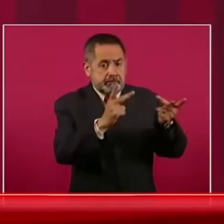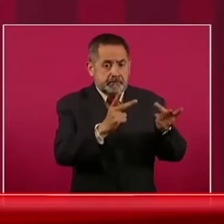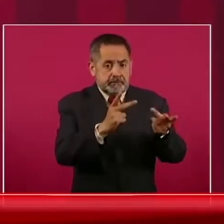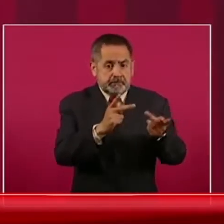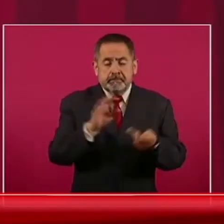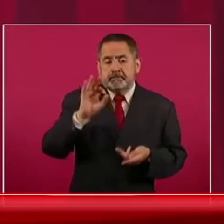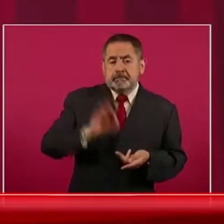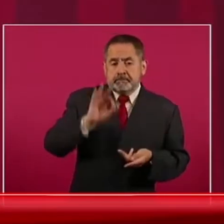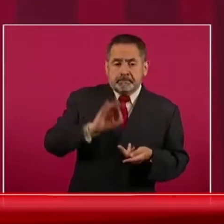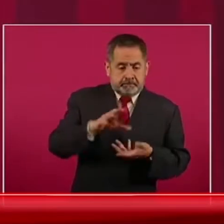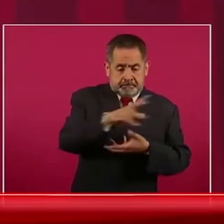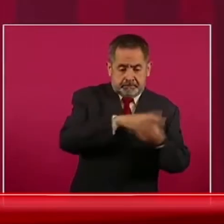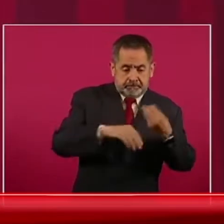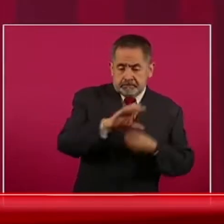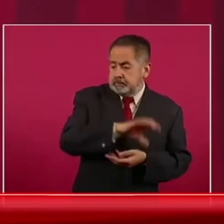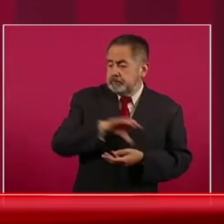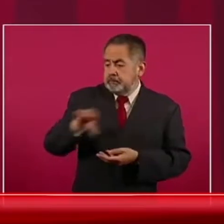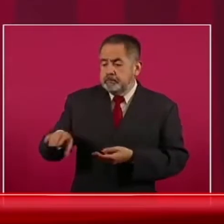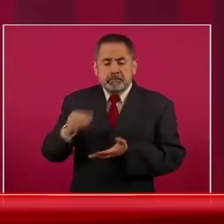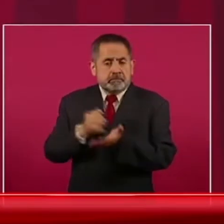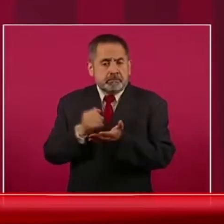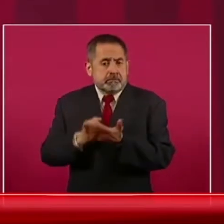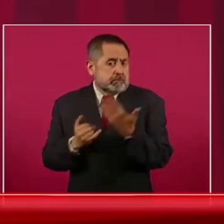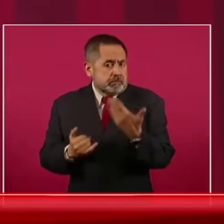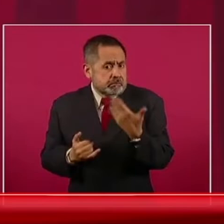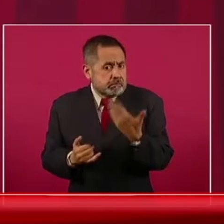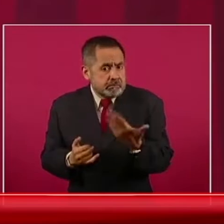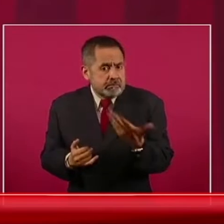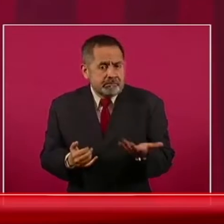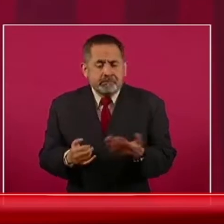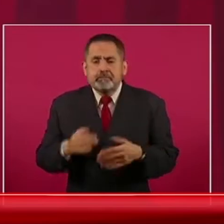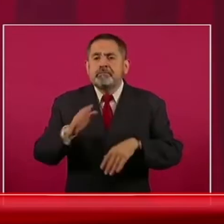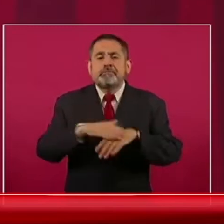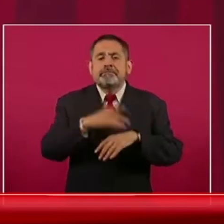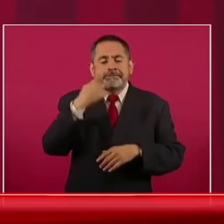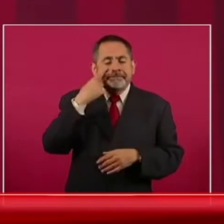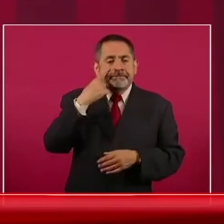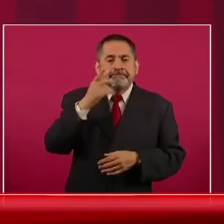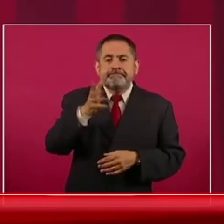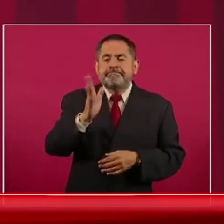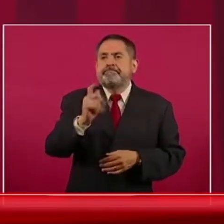porque ya aceptaron los que